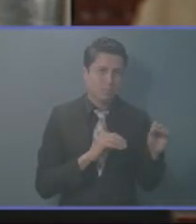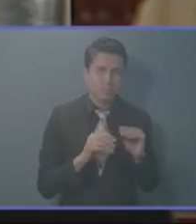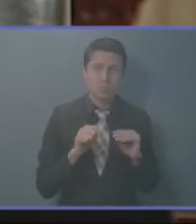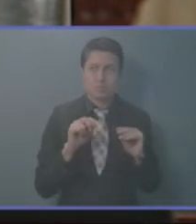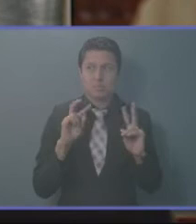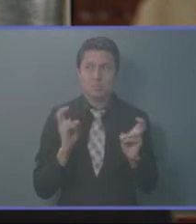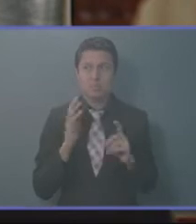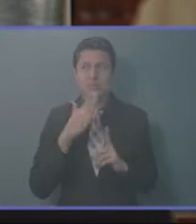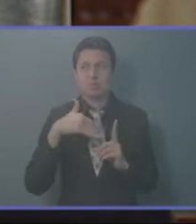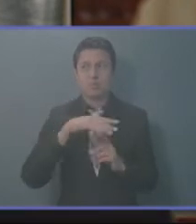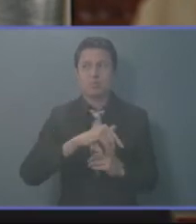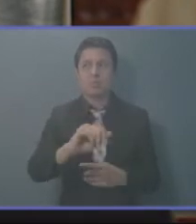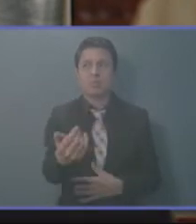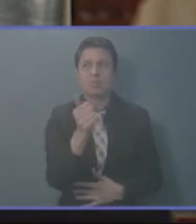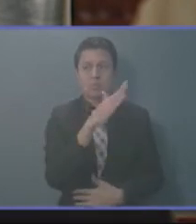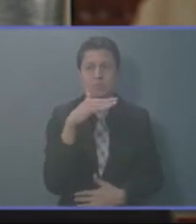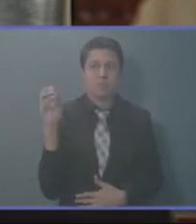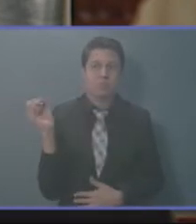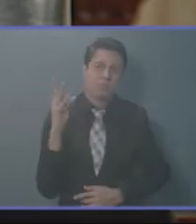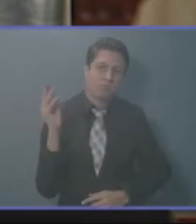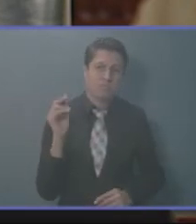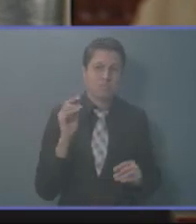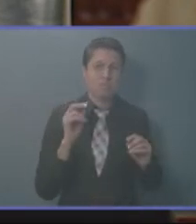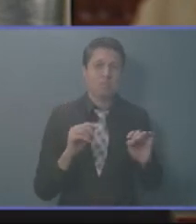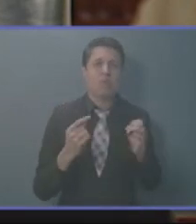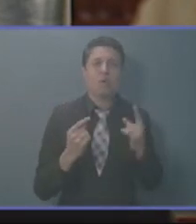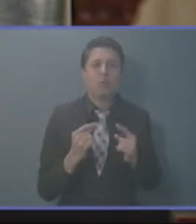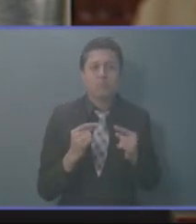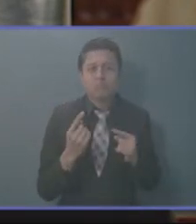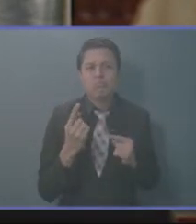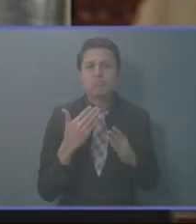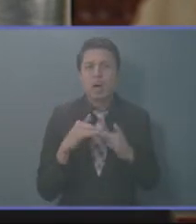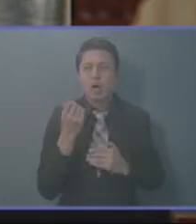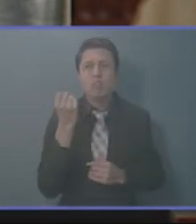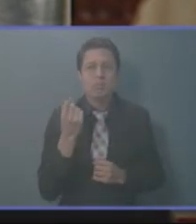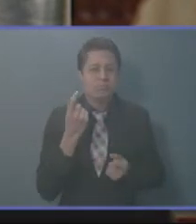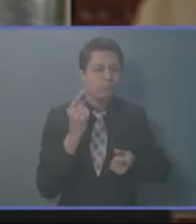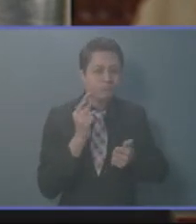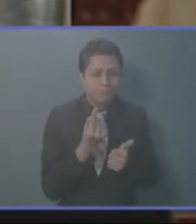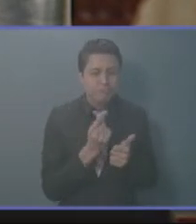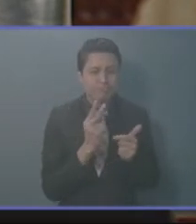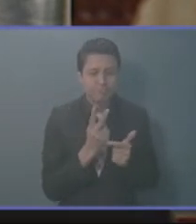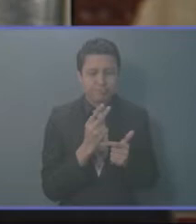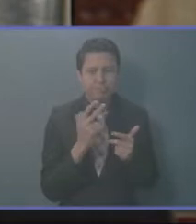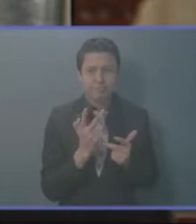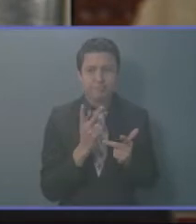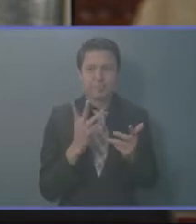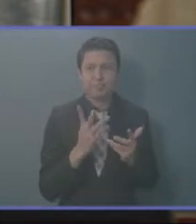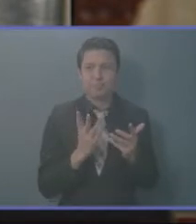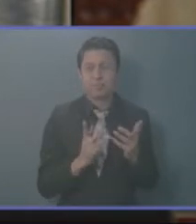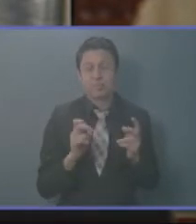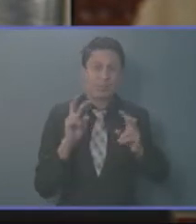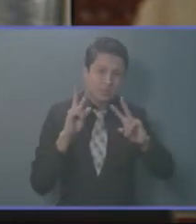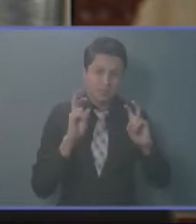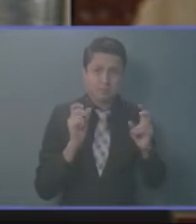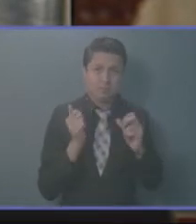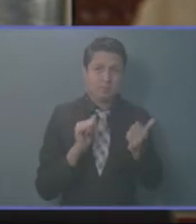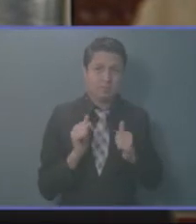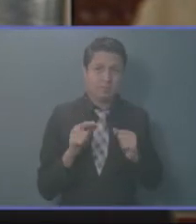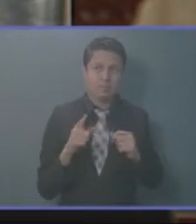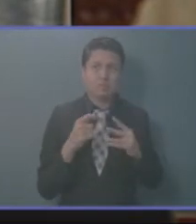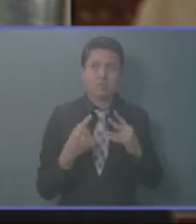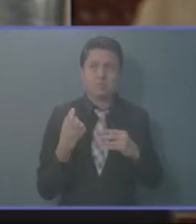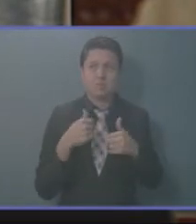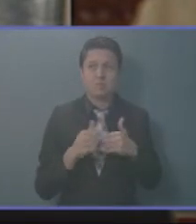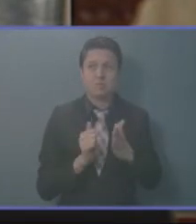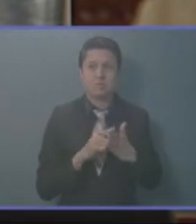caso de la emergencia, deben irse priorizando conforme a las necesidades que se vayan presentando. En este supuesto específico, el legislador